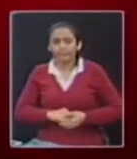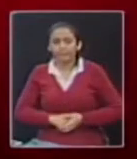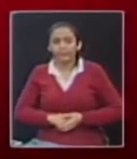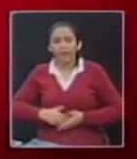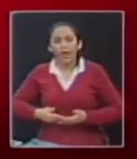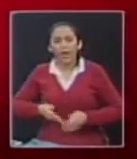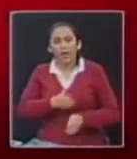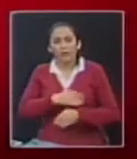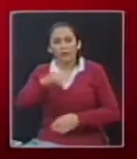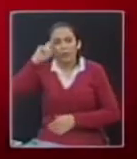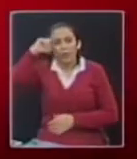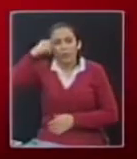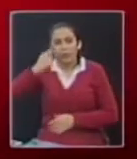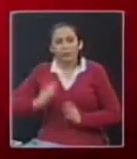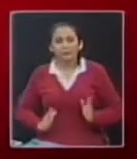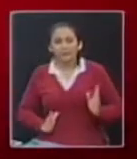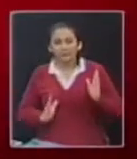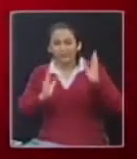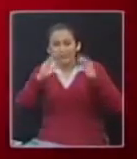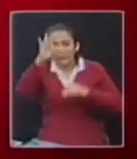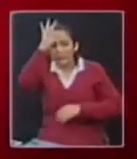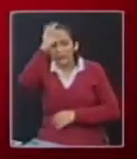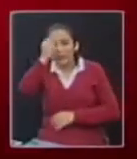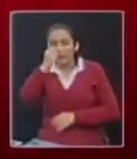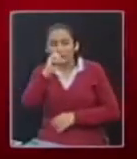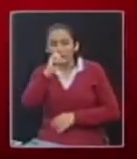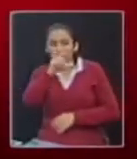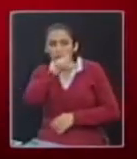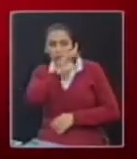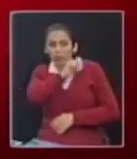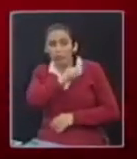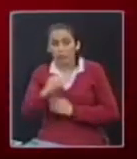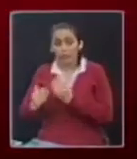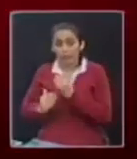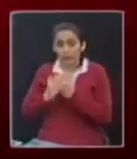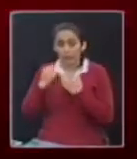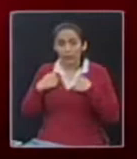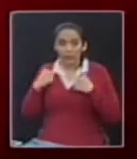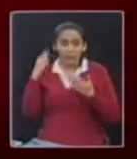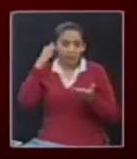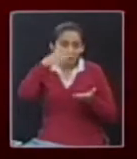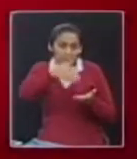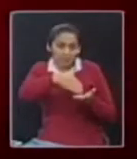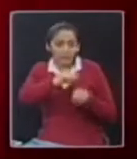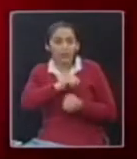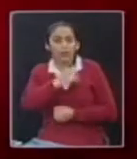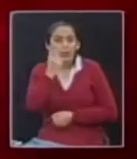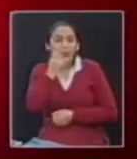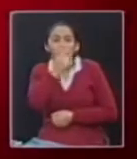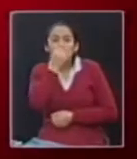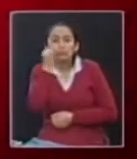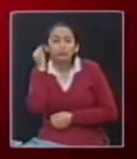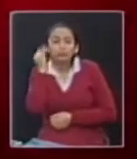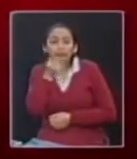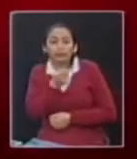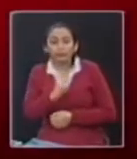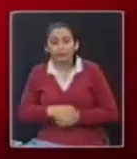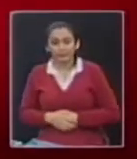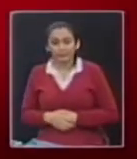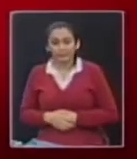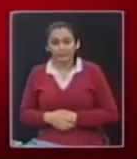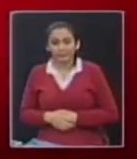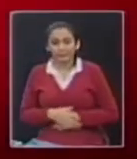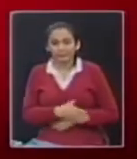a participar en una inauguración del ala de pediatría, vi cómo los niños nacían